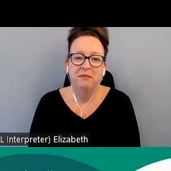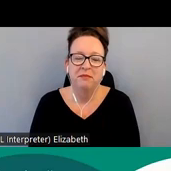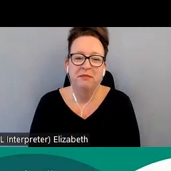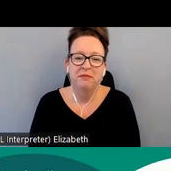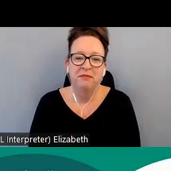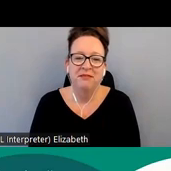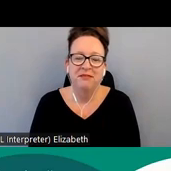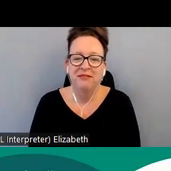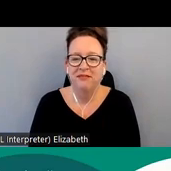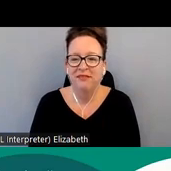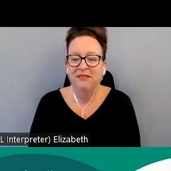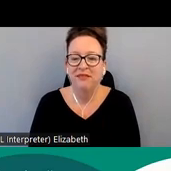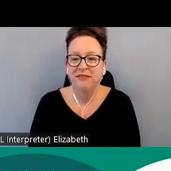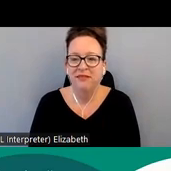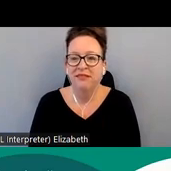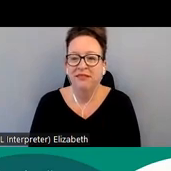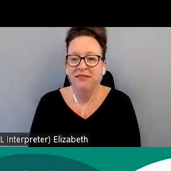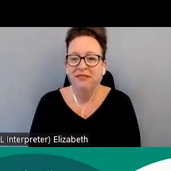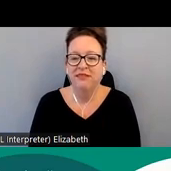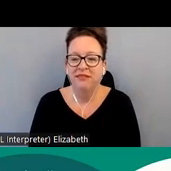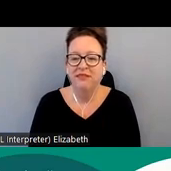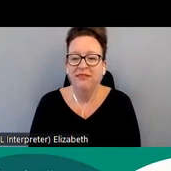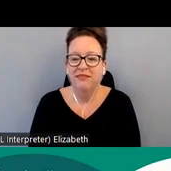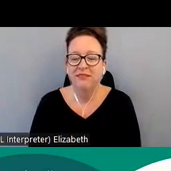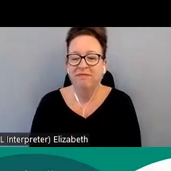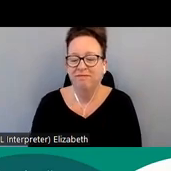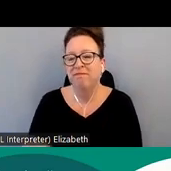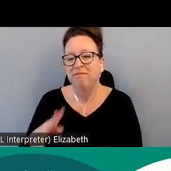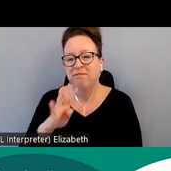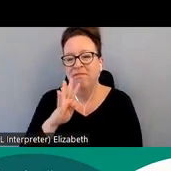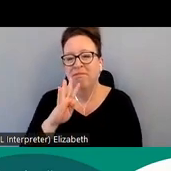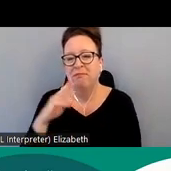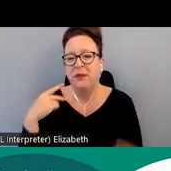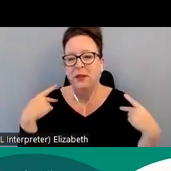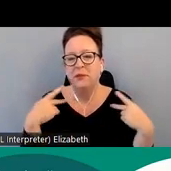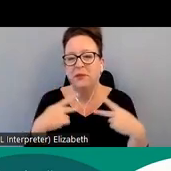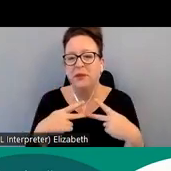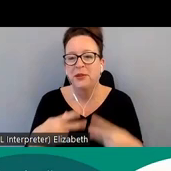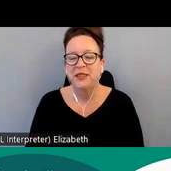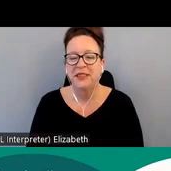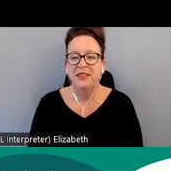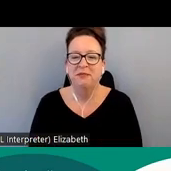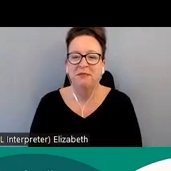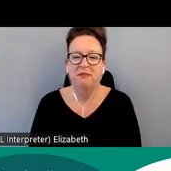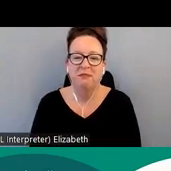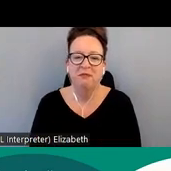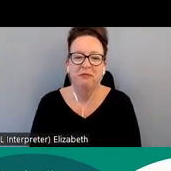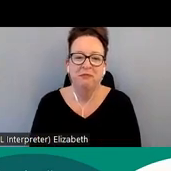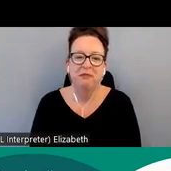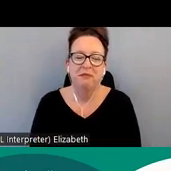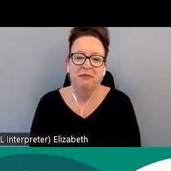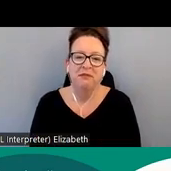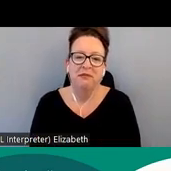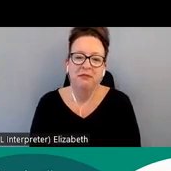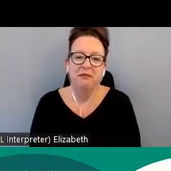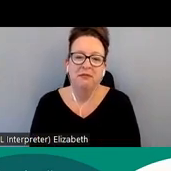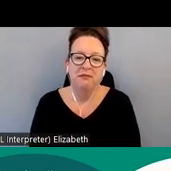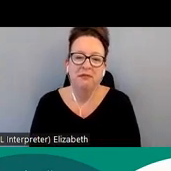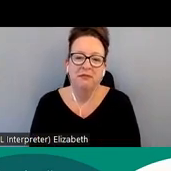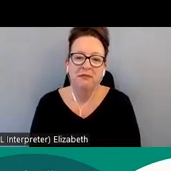respeito do NextGen, uma visão geral, uma apresentação para a carreira e suas